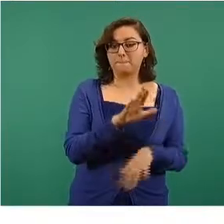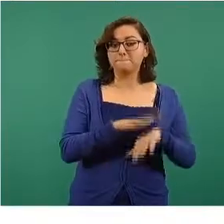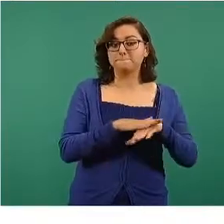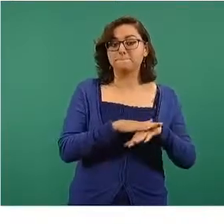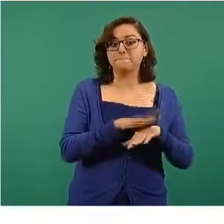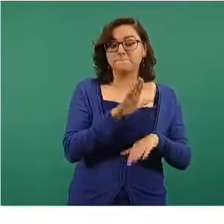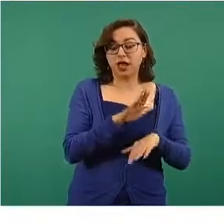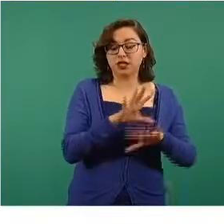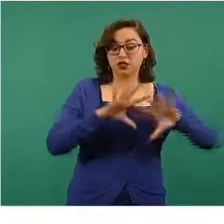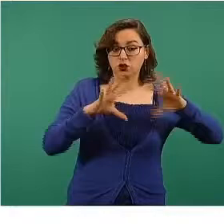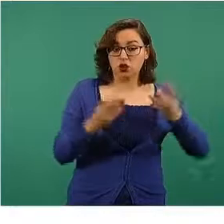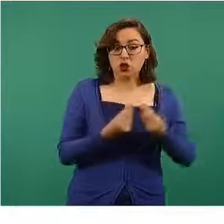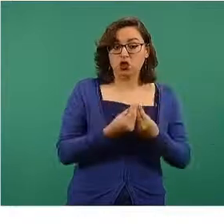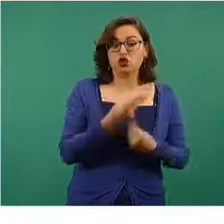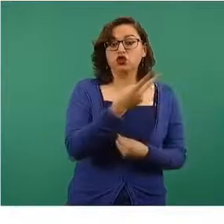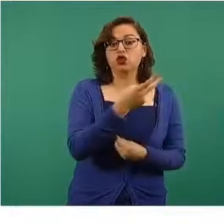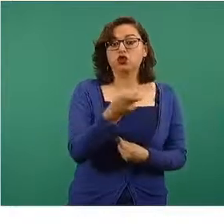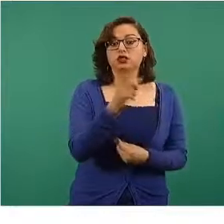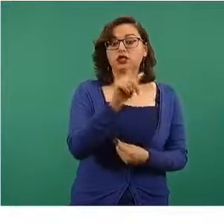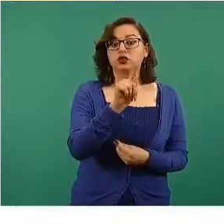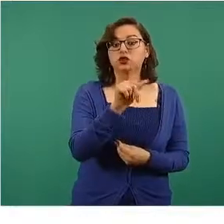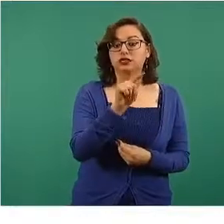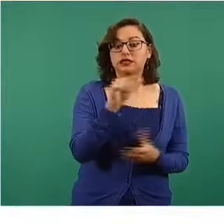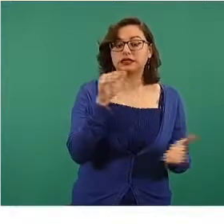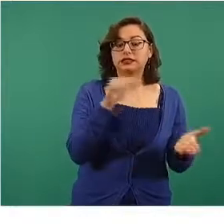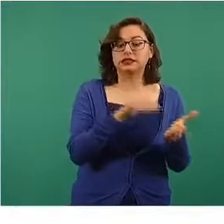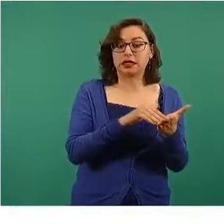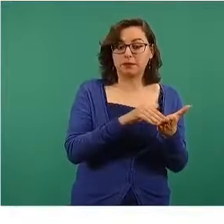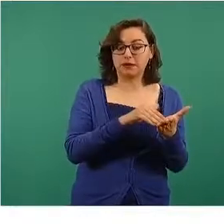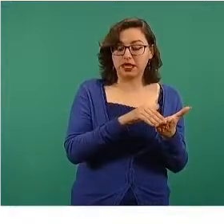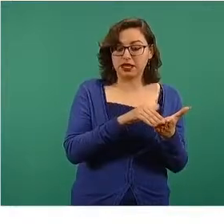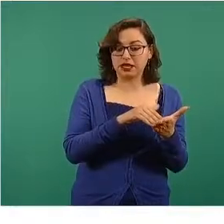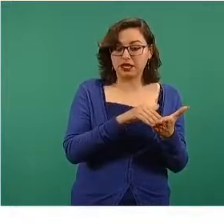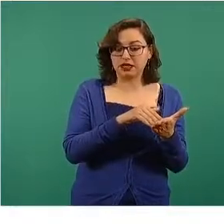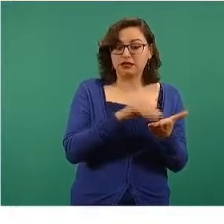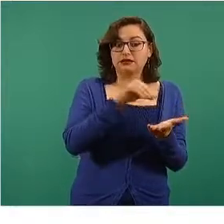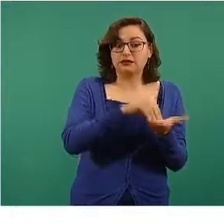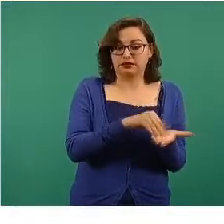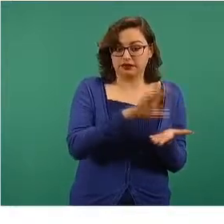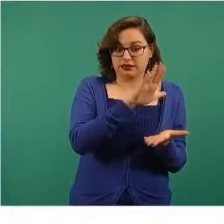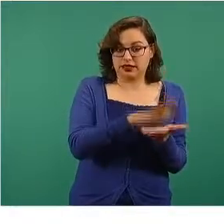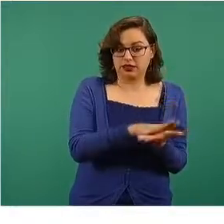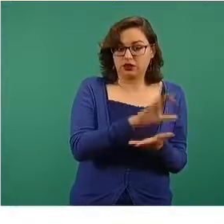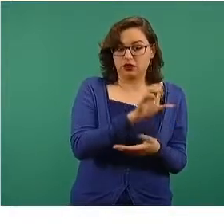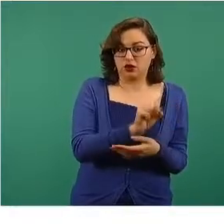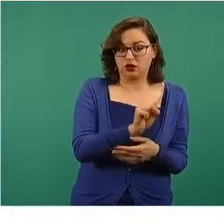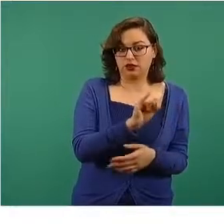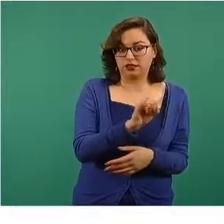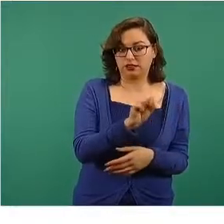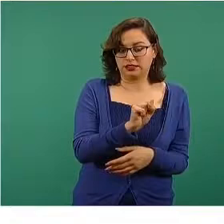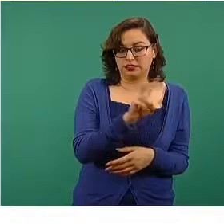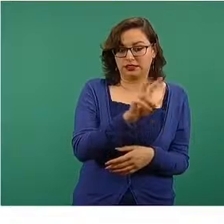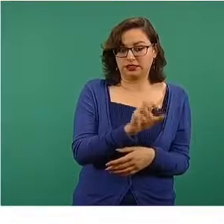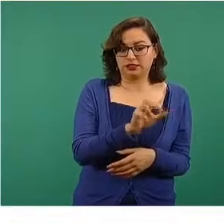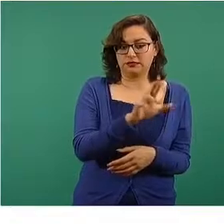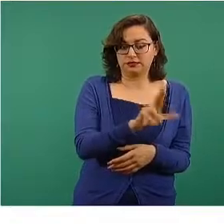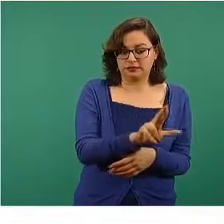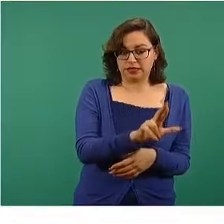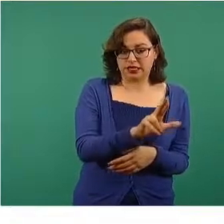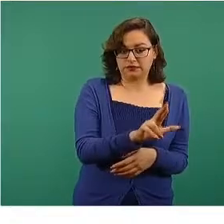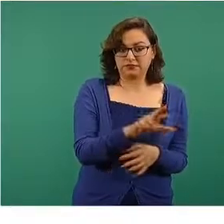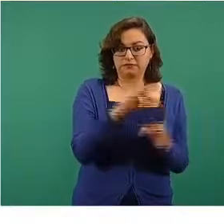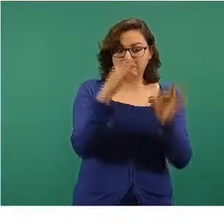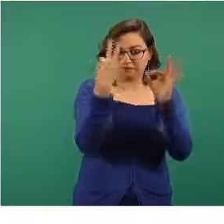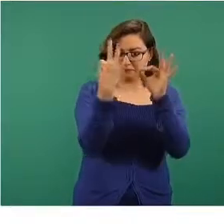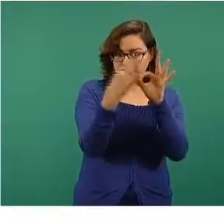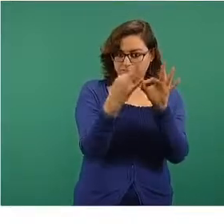de 270.000 defunciones que están registrados en el sistema de vigilancia epidemiológica, de los cuales confirmadas,